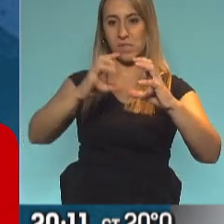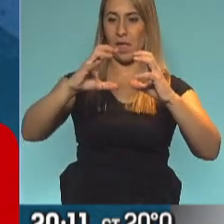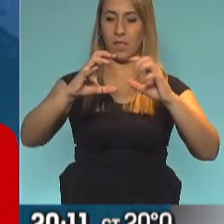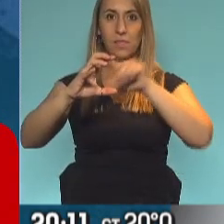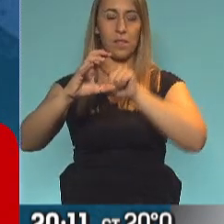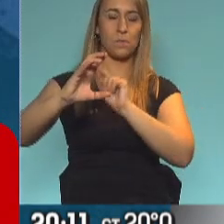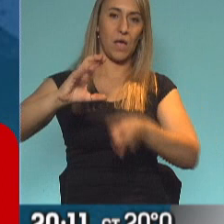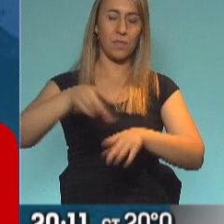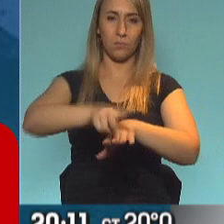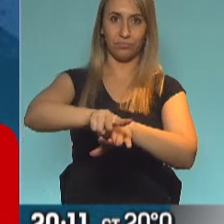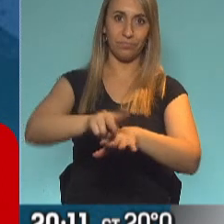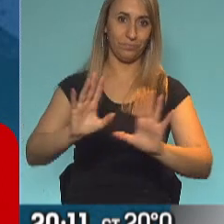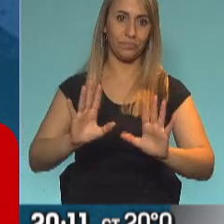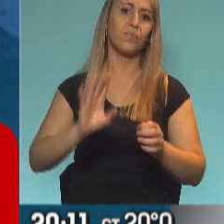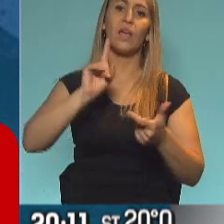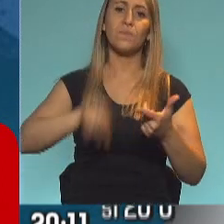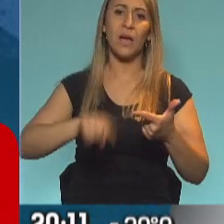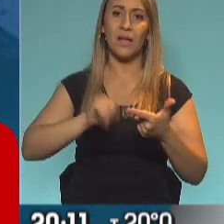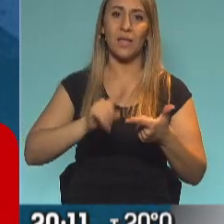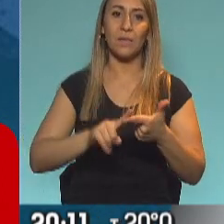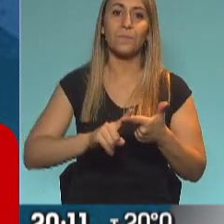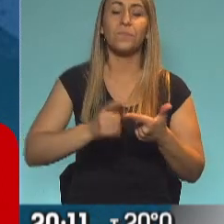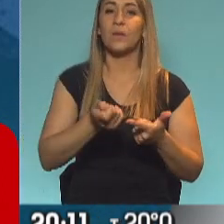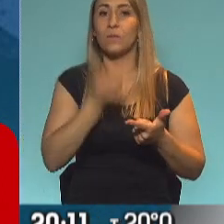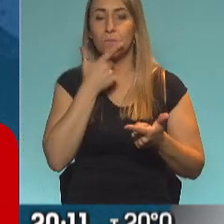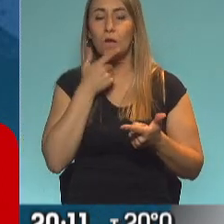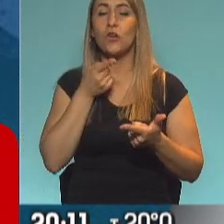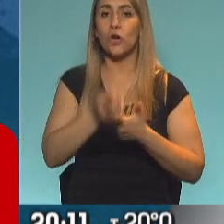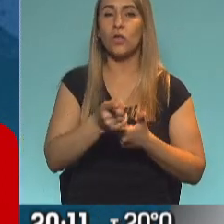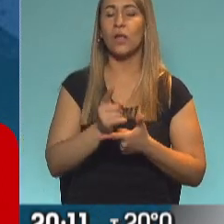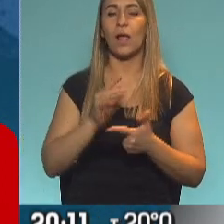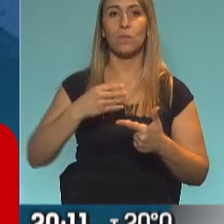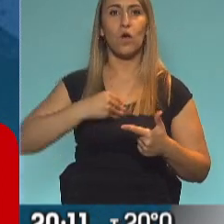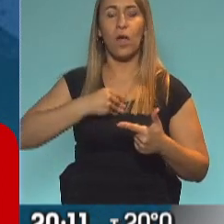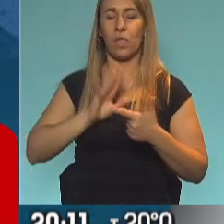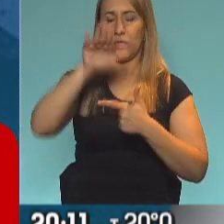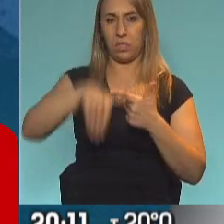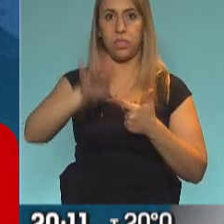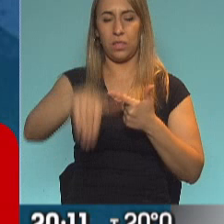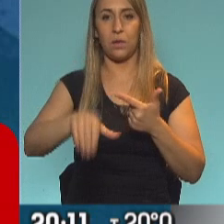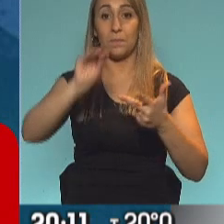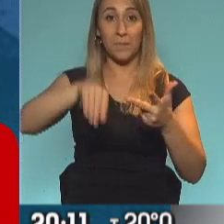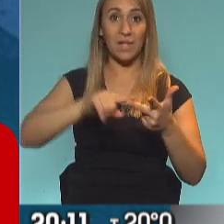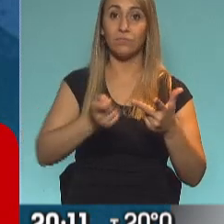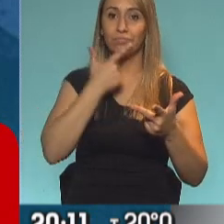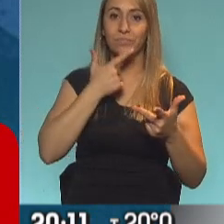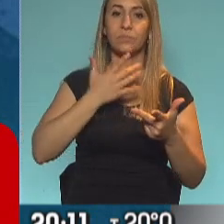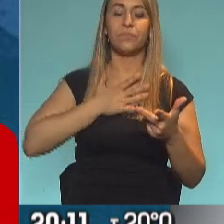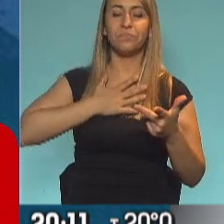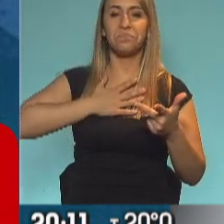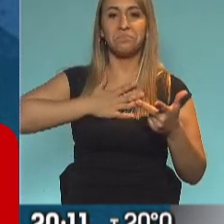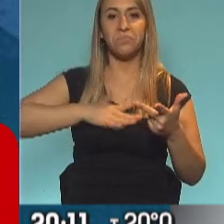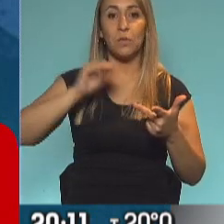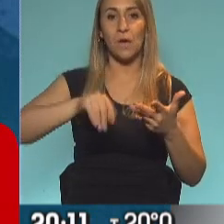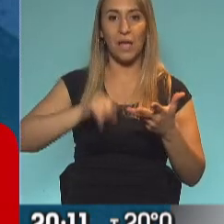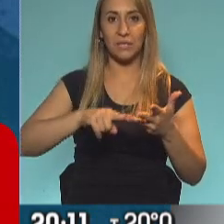tomaba fármacos para los trastornos de bipolaridad, para la crisis de ansiedad y para la esquizofrenia. Maradona